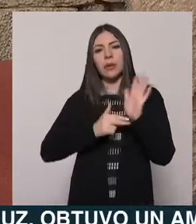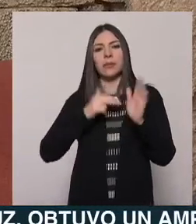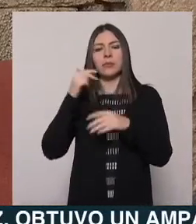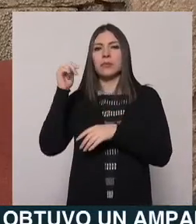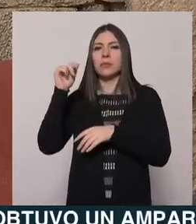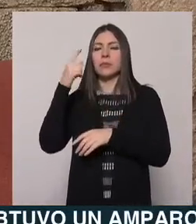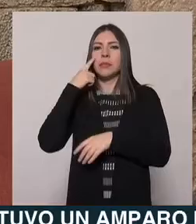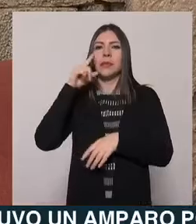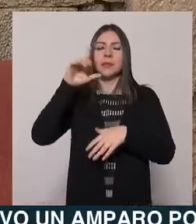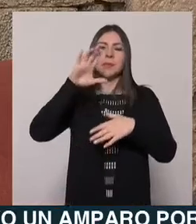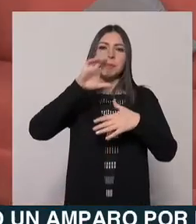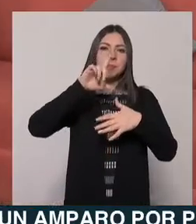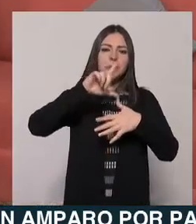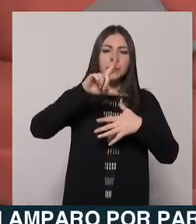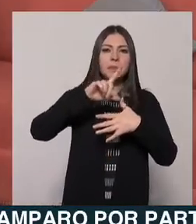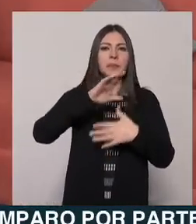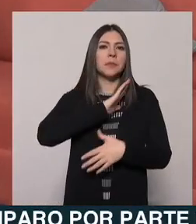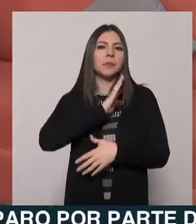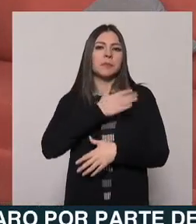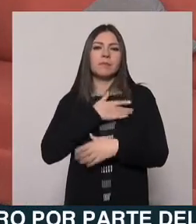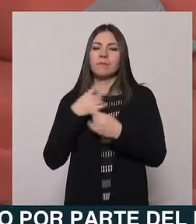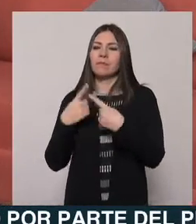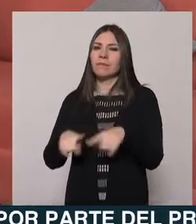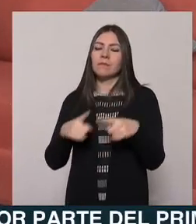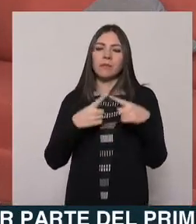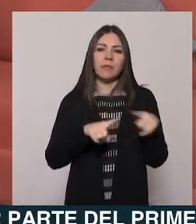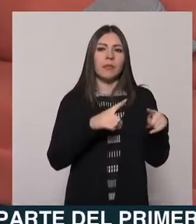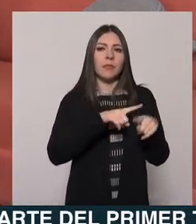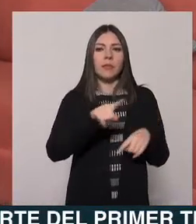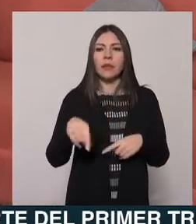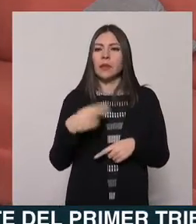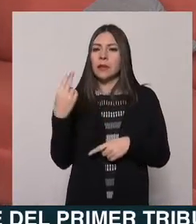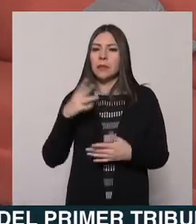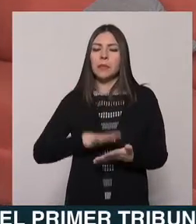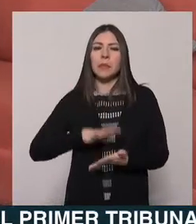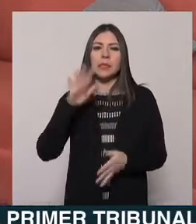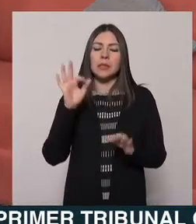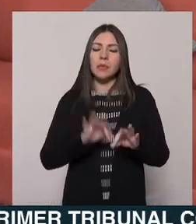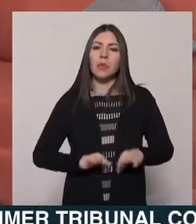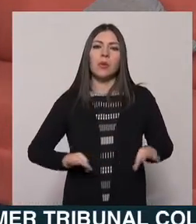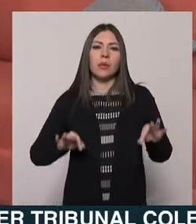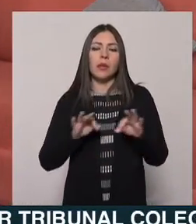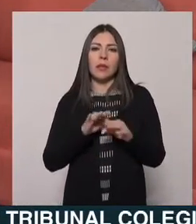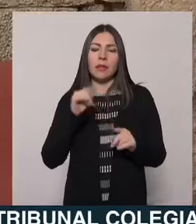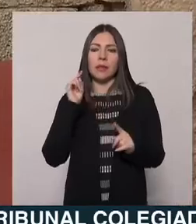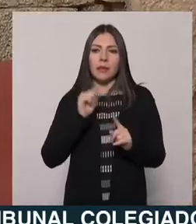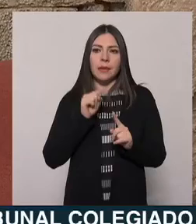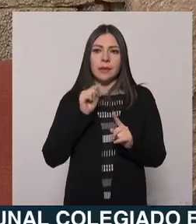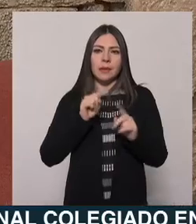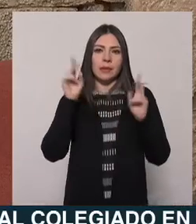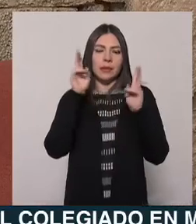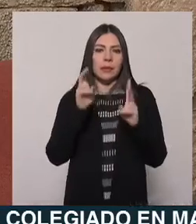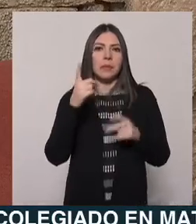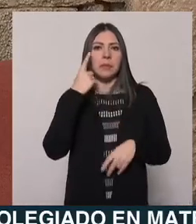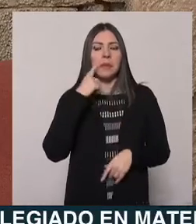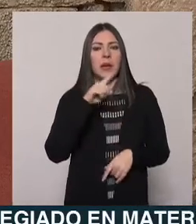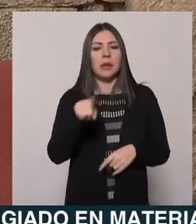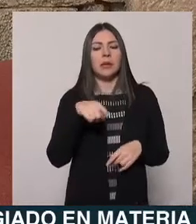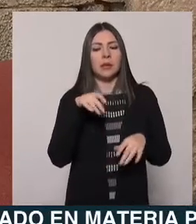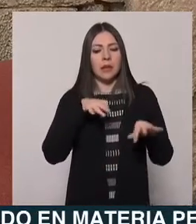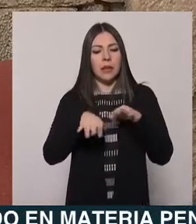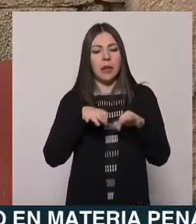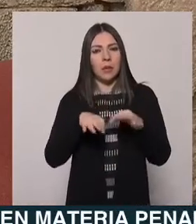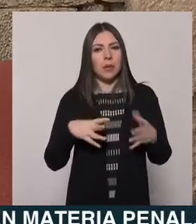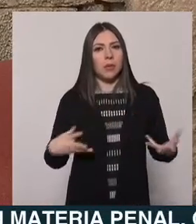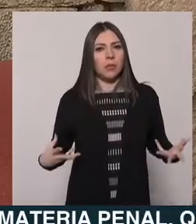fin, todas estas situaciones, pero es, insisto, fundamental esta situación de tener ese trabajo